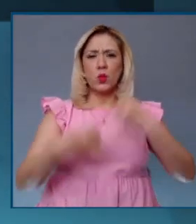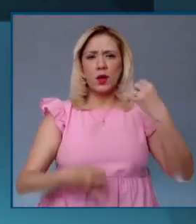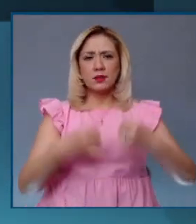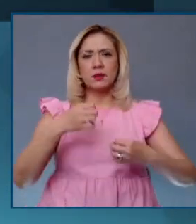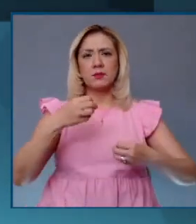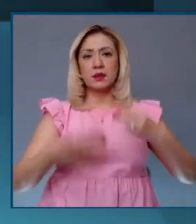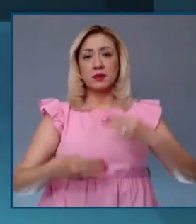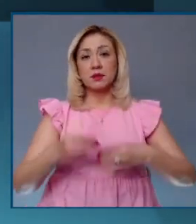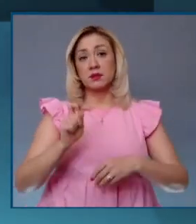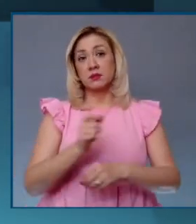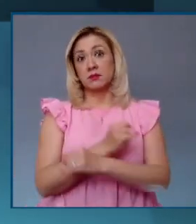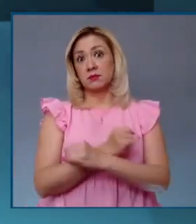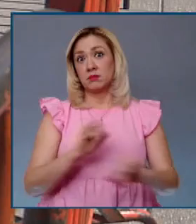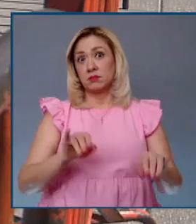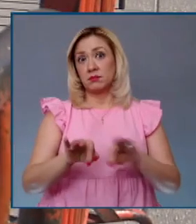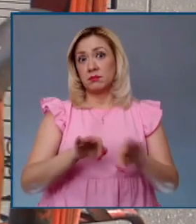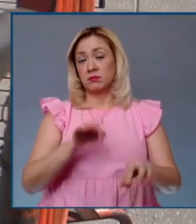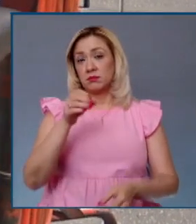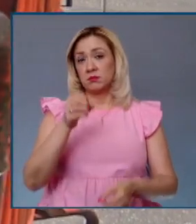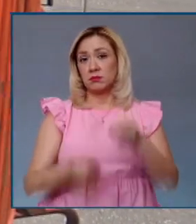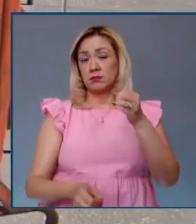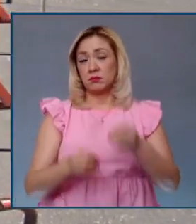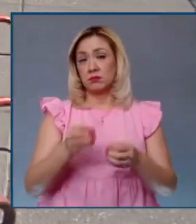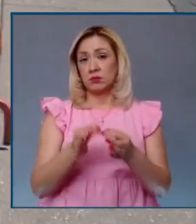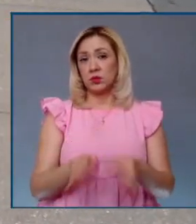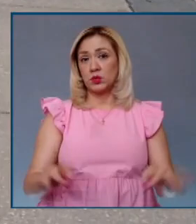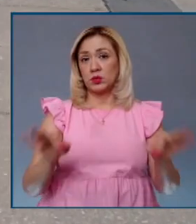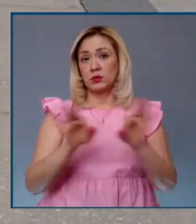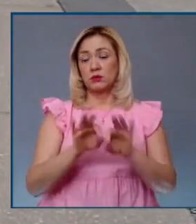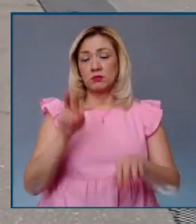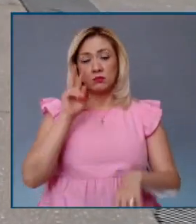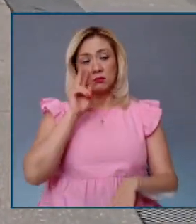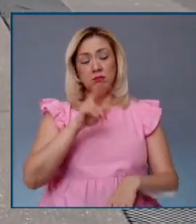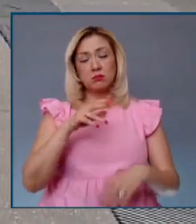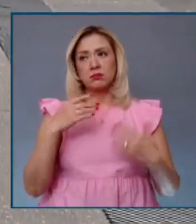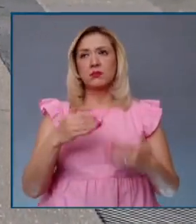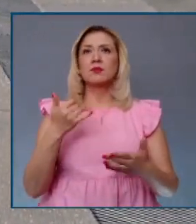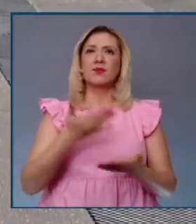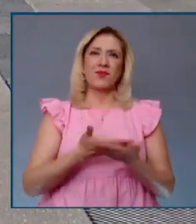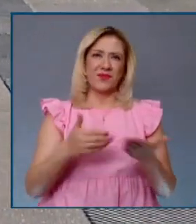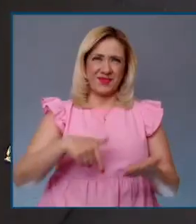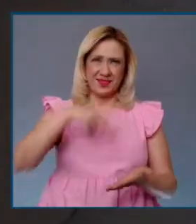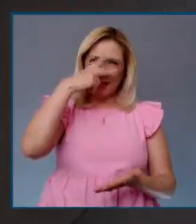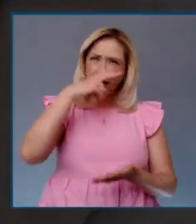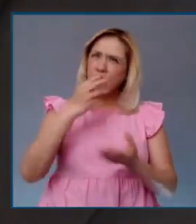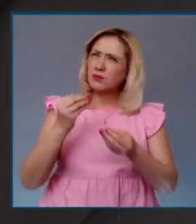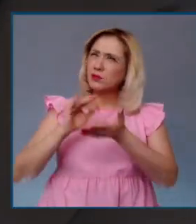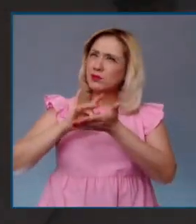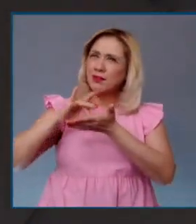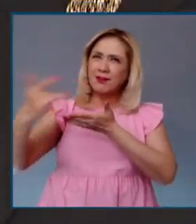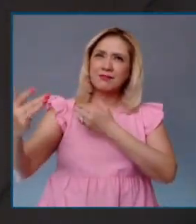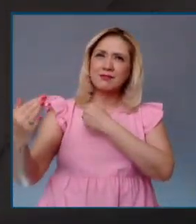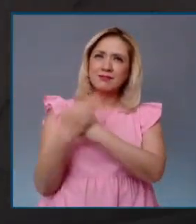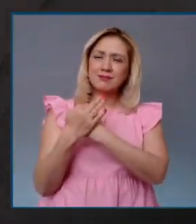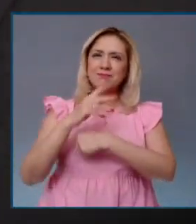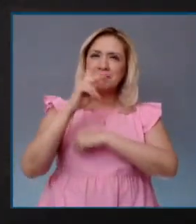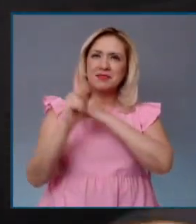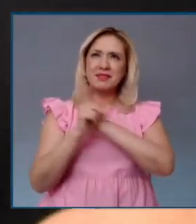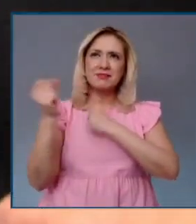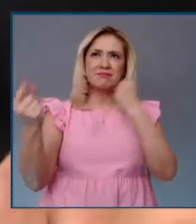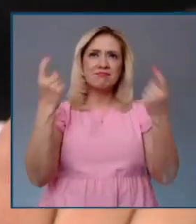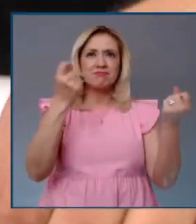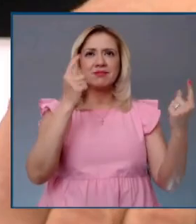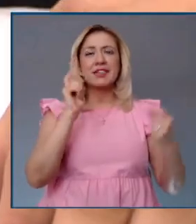judicial. La JUFED manifestó que valora la solidaridad internacional en defensa de los principios democráticos y del Estado de